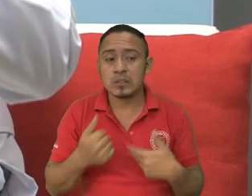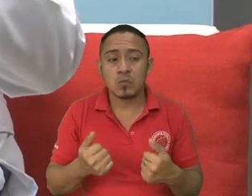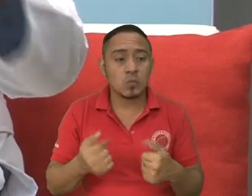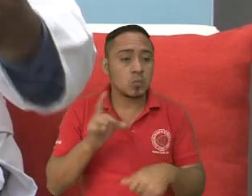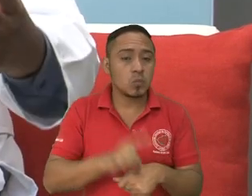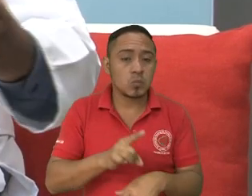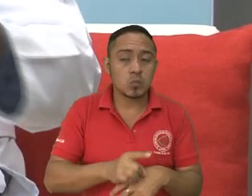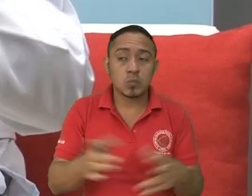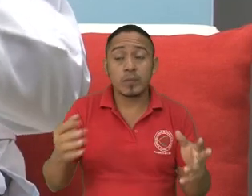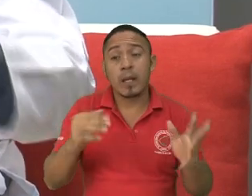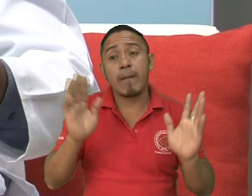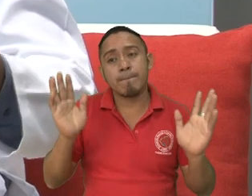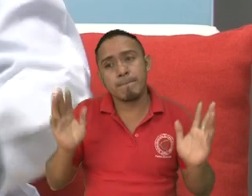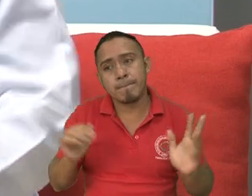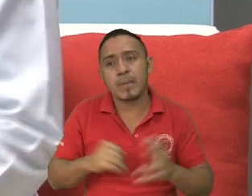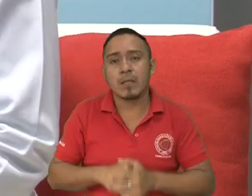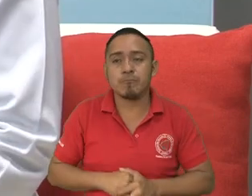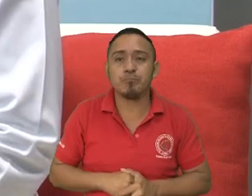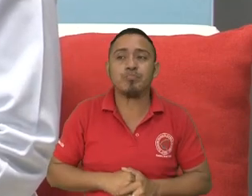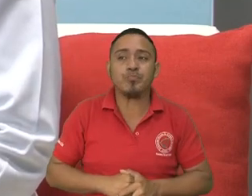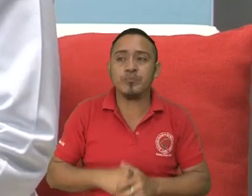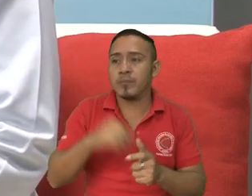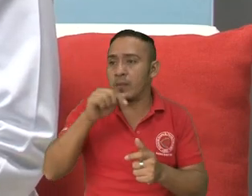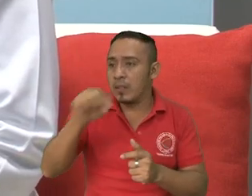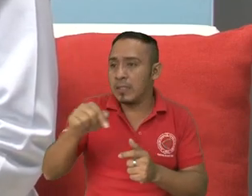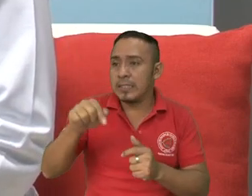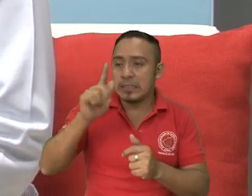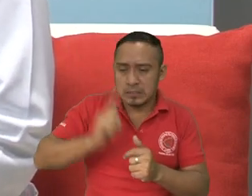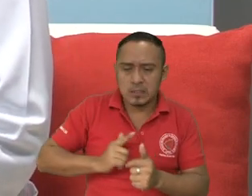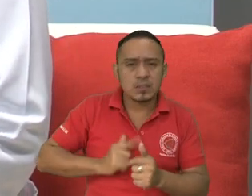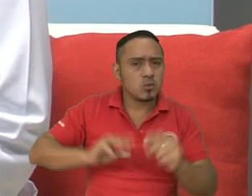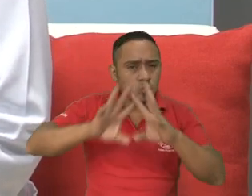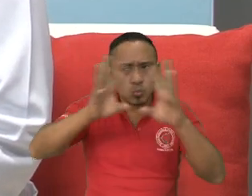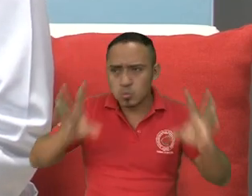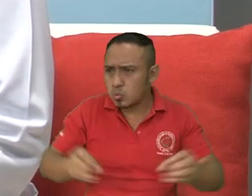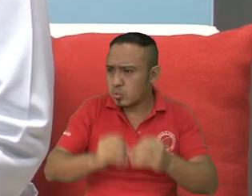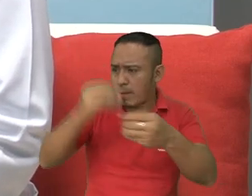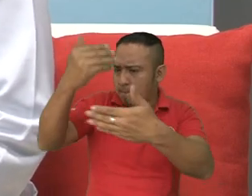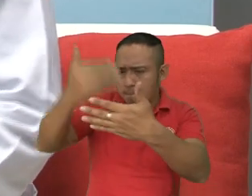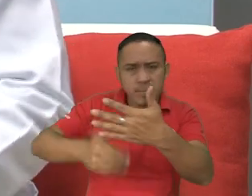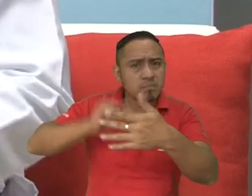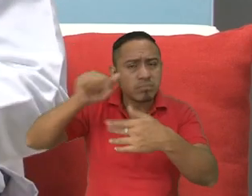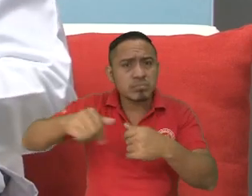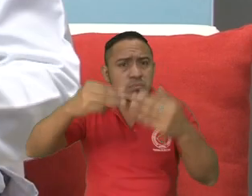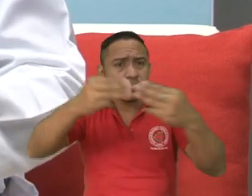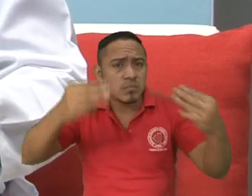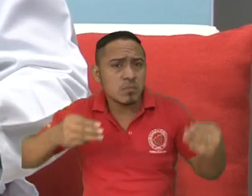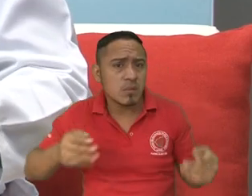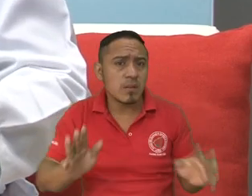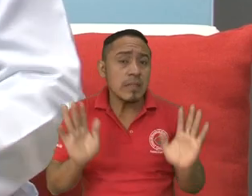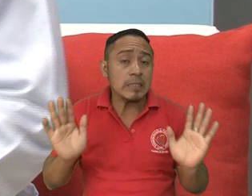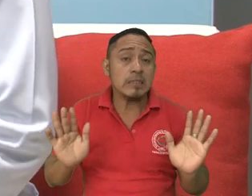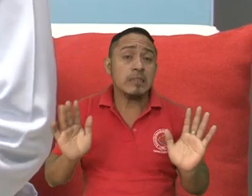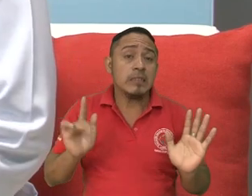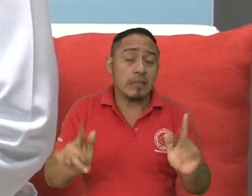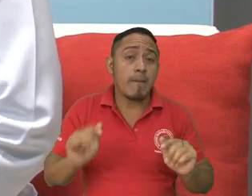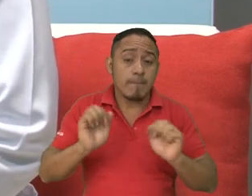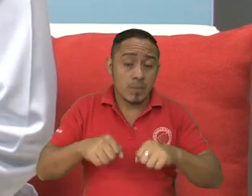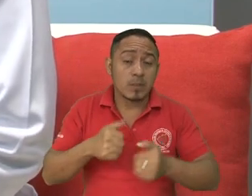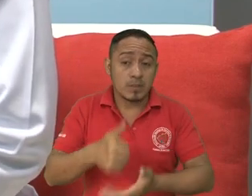de salud, que las cuales están previamente equipadas y con todos los equipos necesarios para